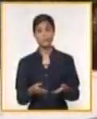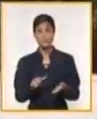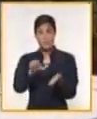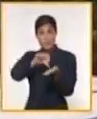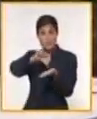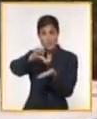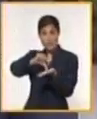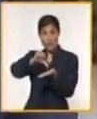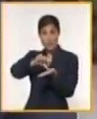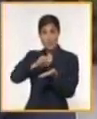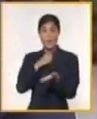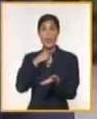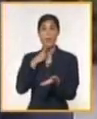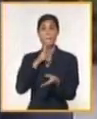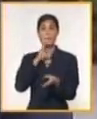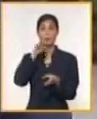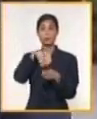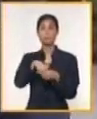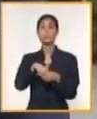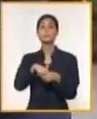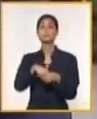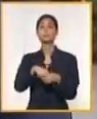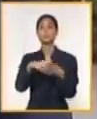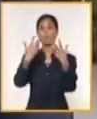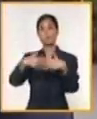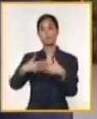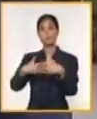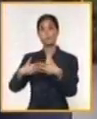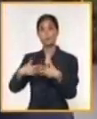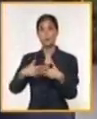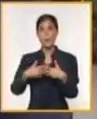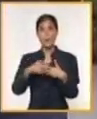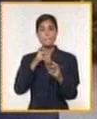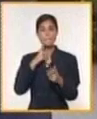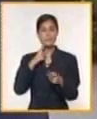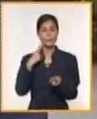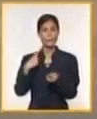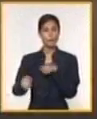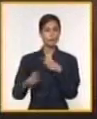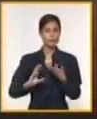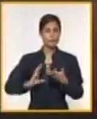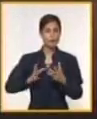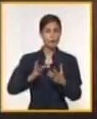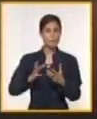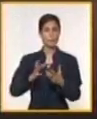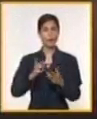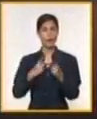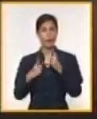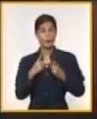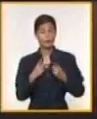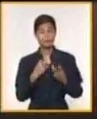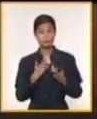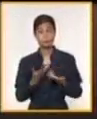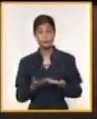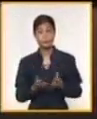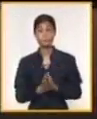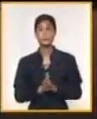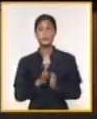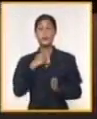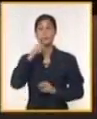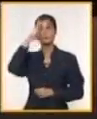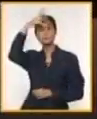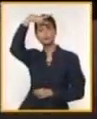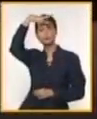un arma nuclear, pero la pregunta sigue siendo cuál será su próximo movimiento. Han aumentado las especulaciones de que Trump